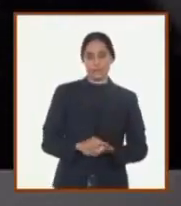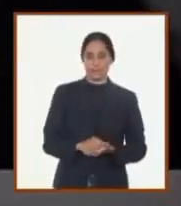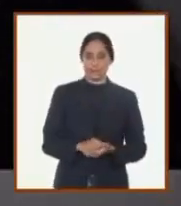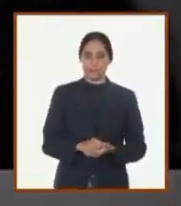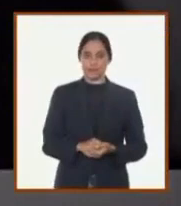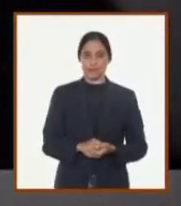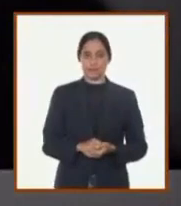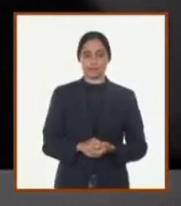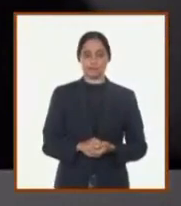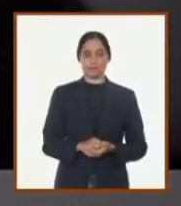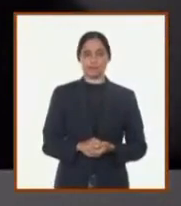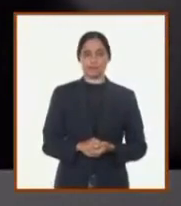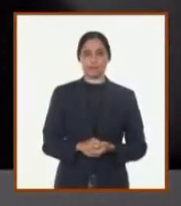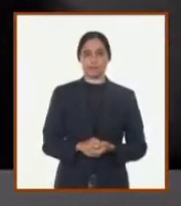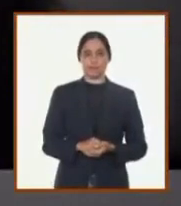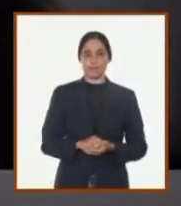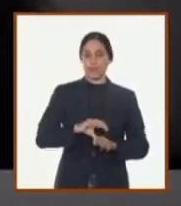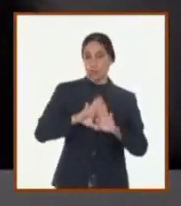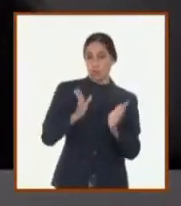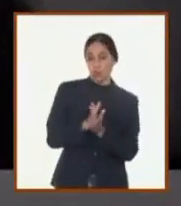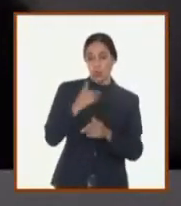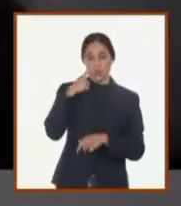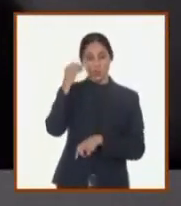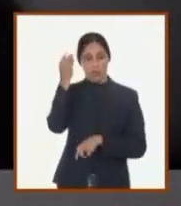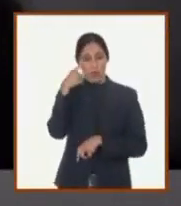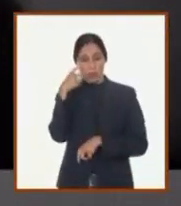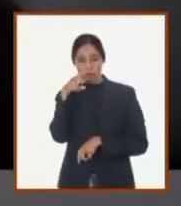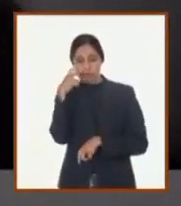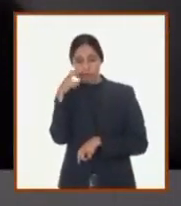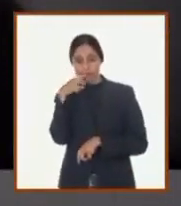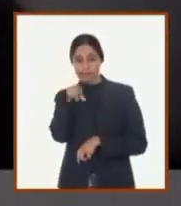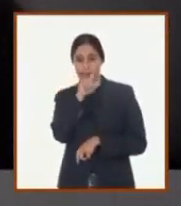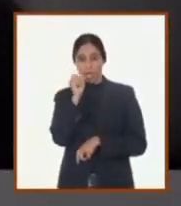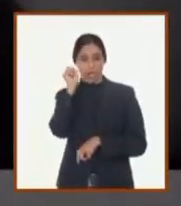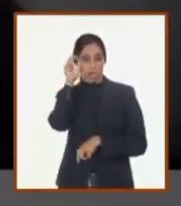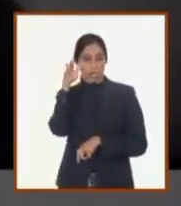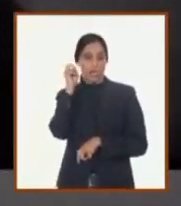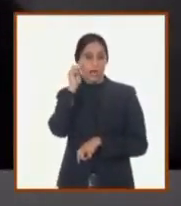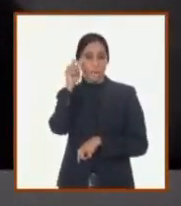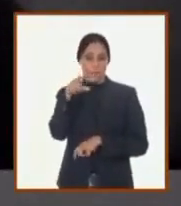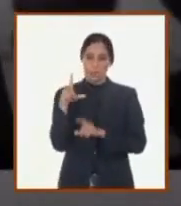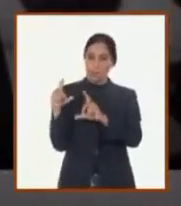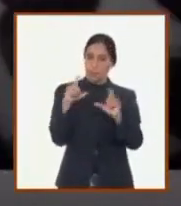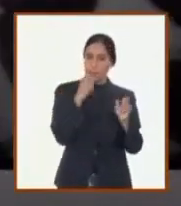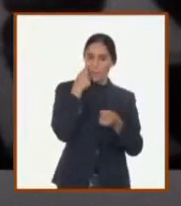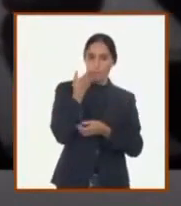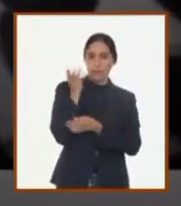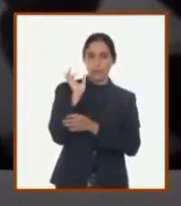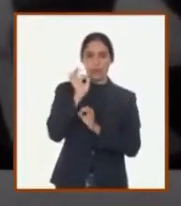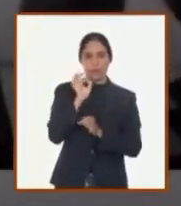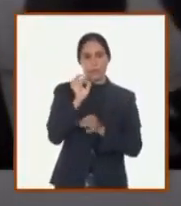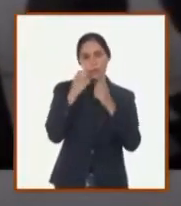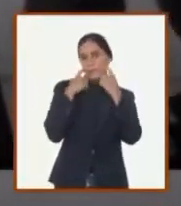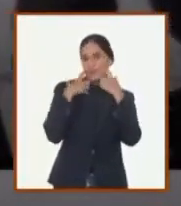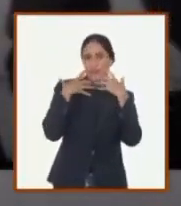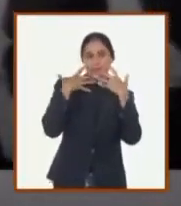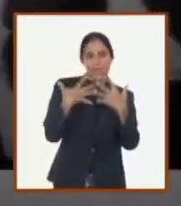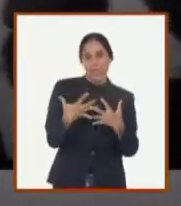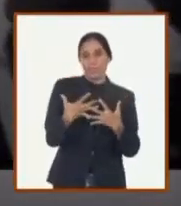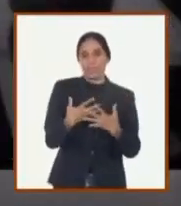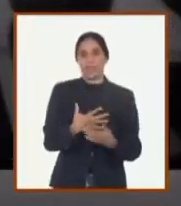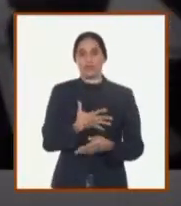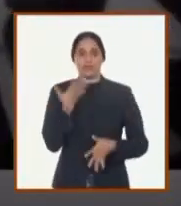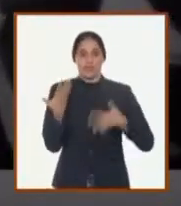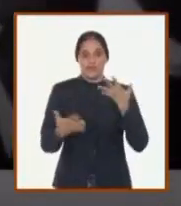político todos los que conocimos a Celia podemos imaginar fácilmente cuánto habría ella disfrutado con este